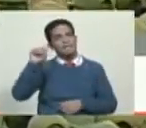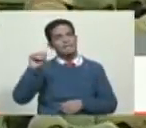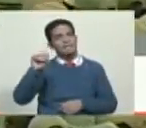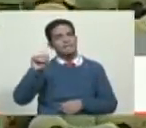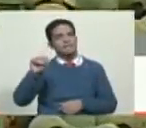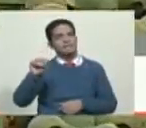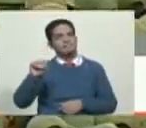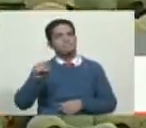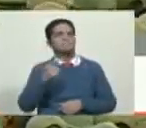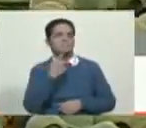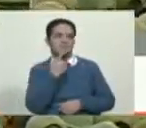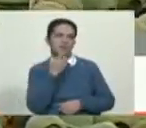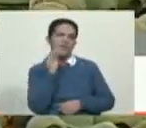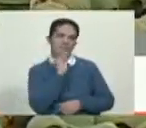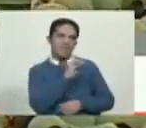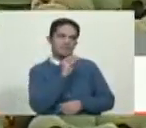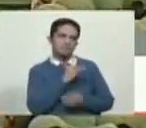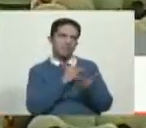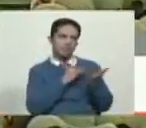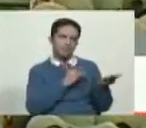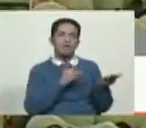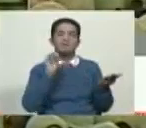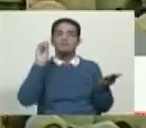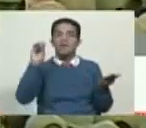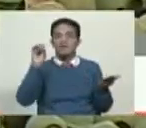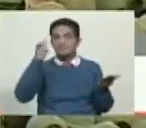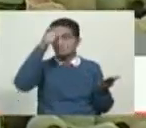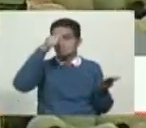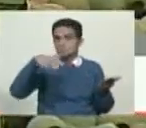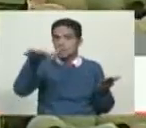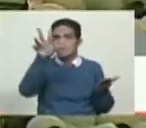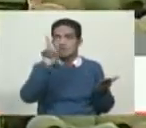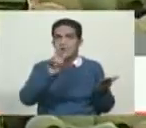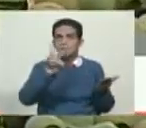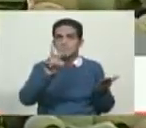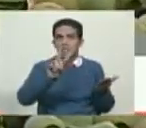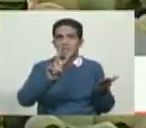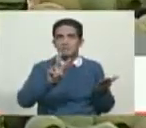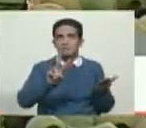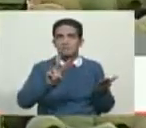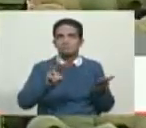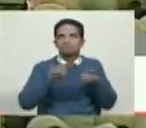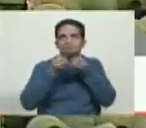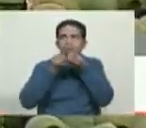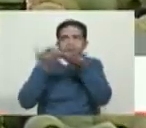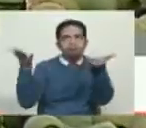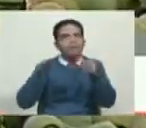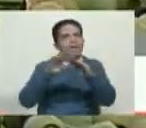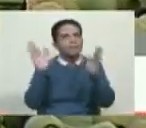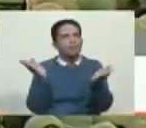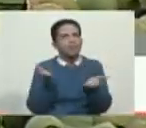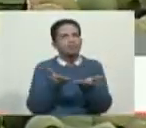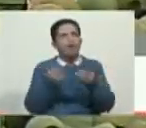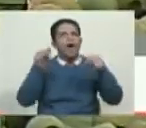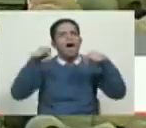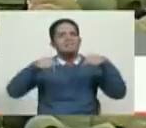decimos a usted, al pueblo de Venezuela, le decimos al mundo que